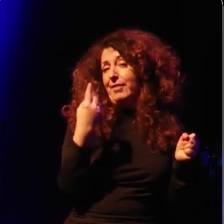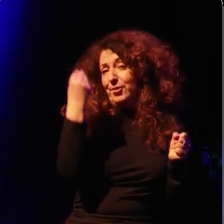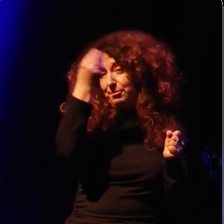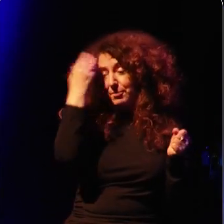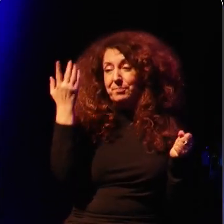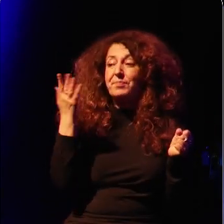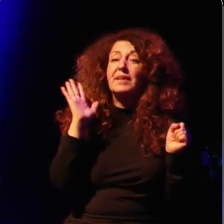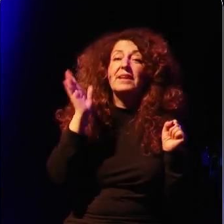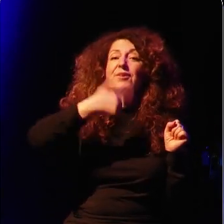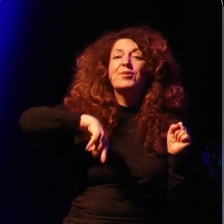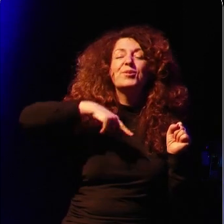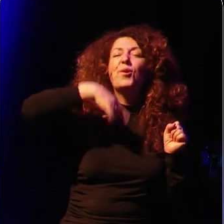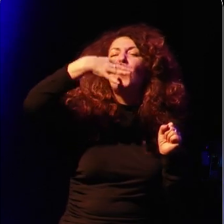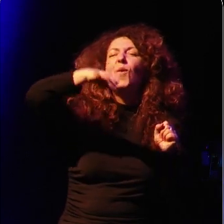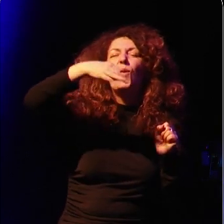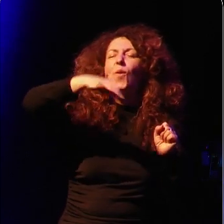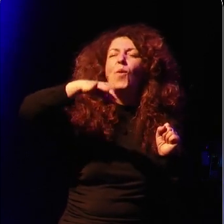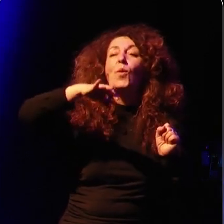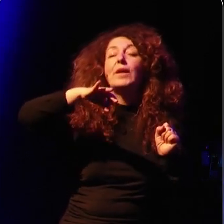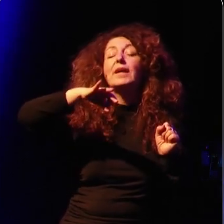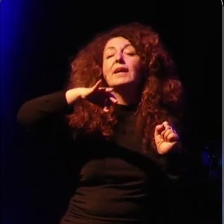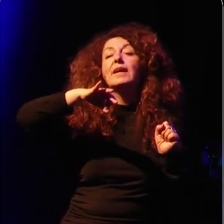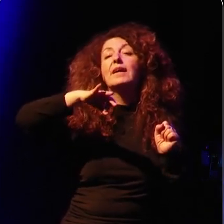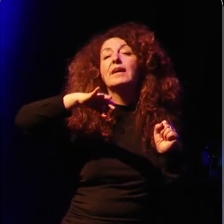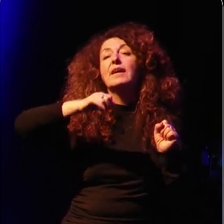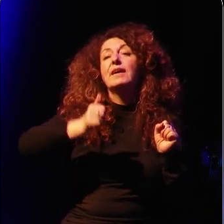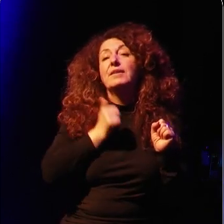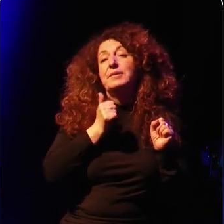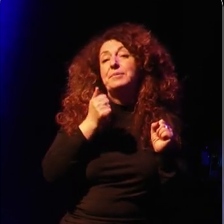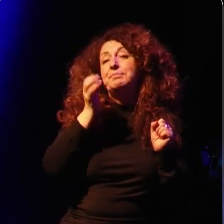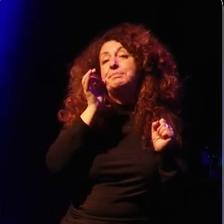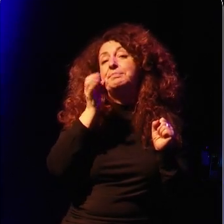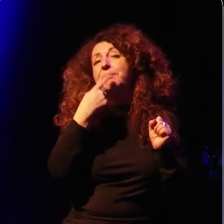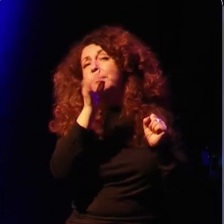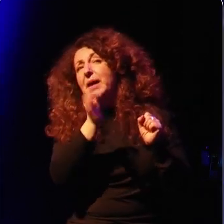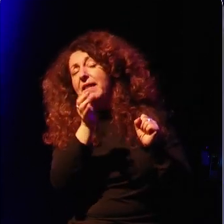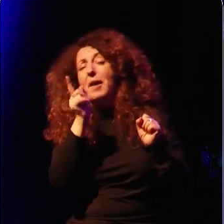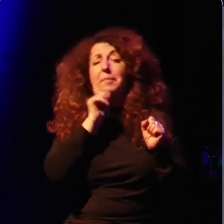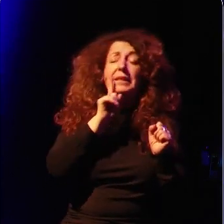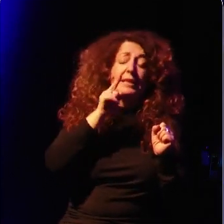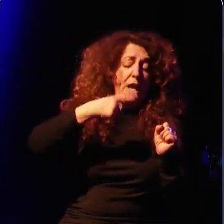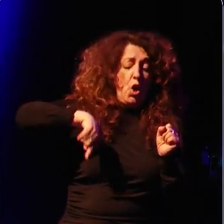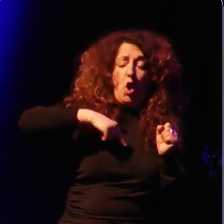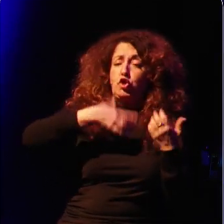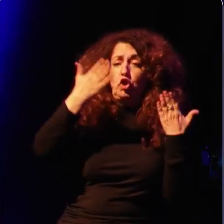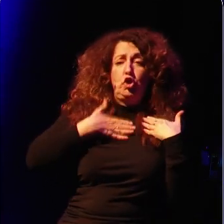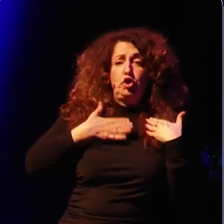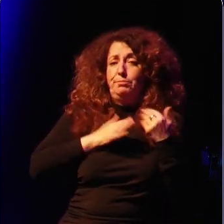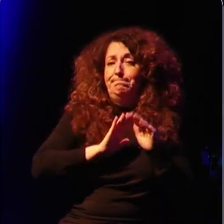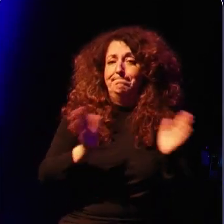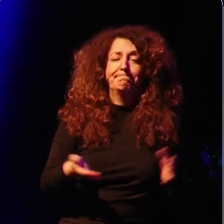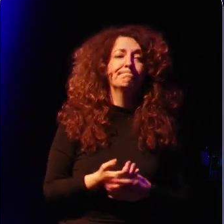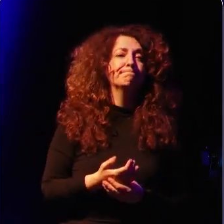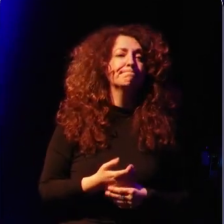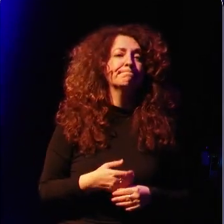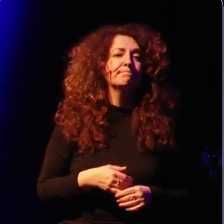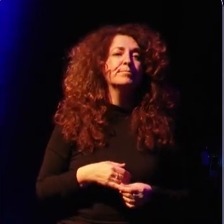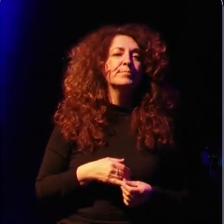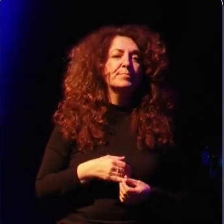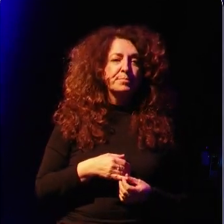somos el único firewall. Somos nosotros. Más, ahí.